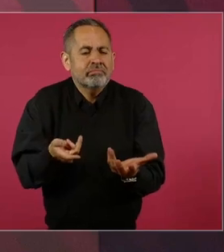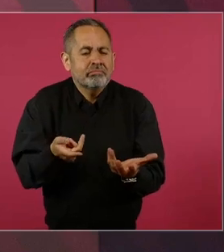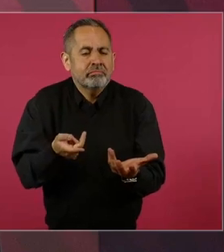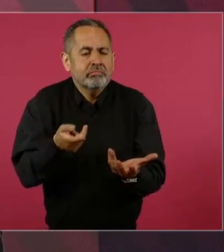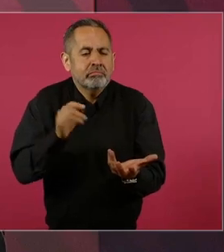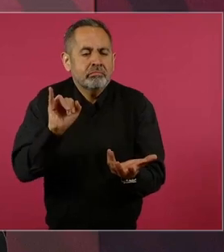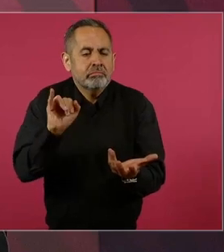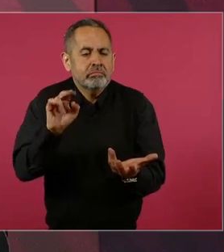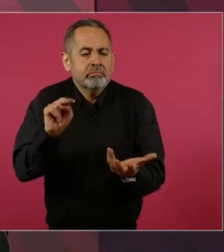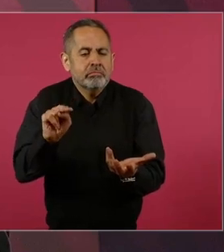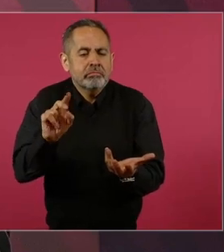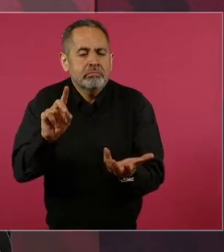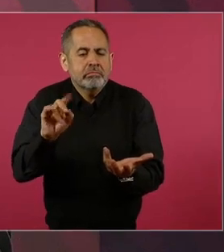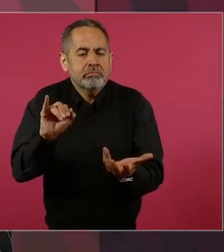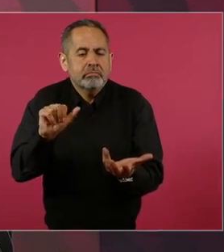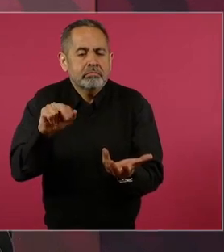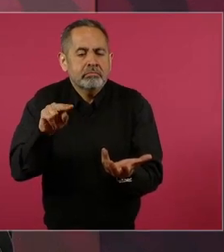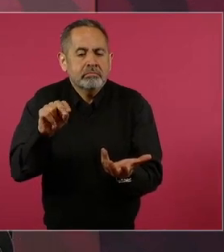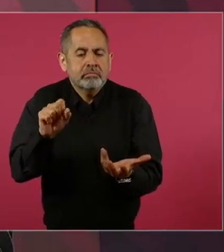Indianos.